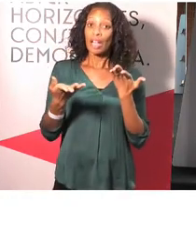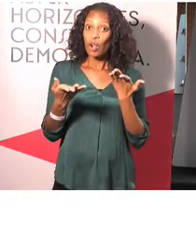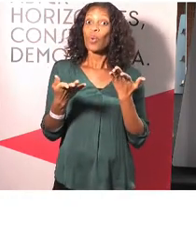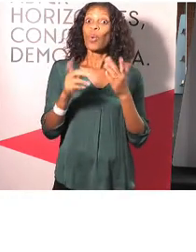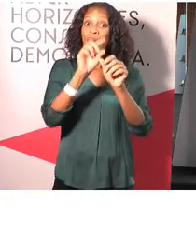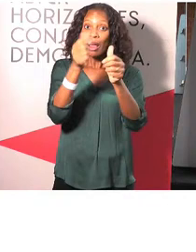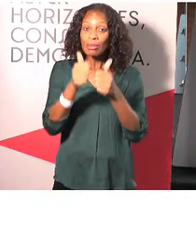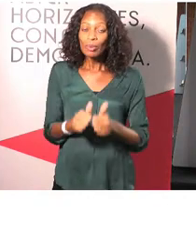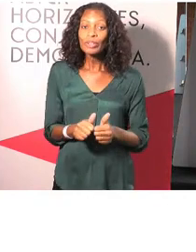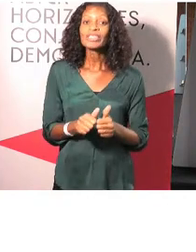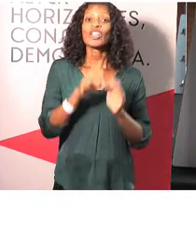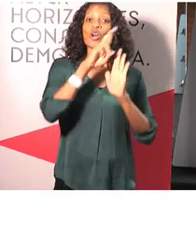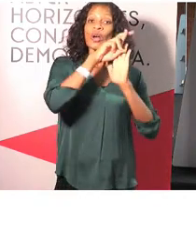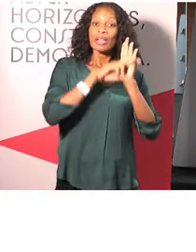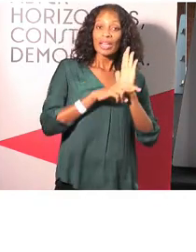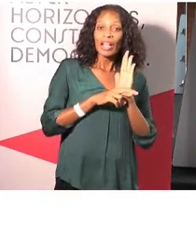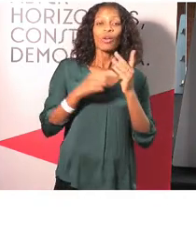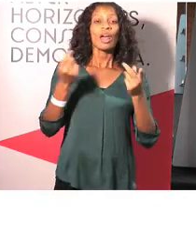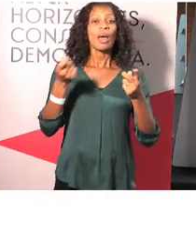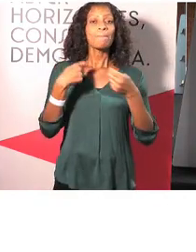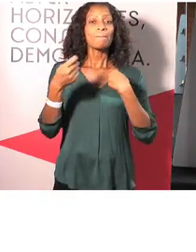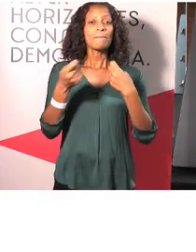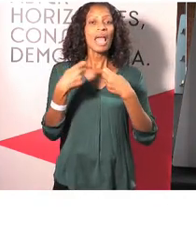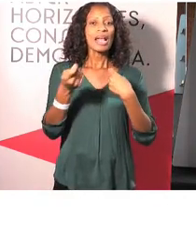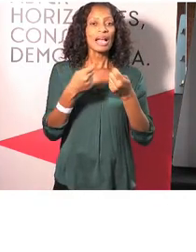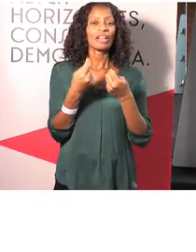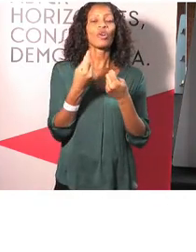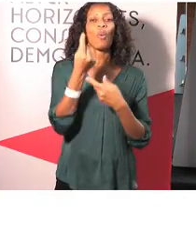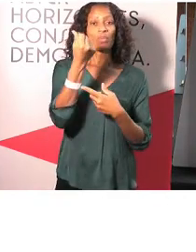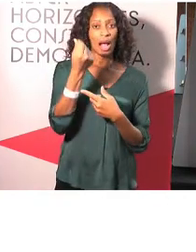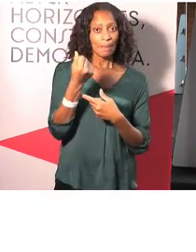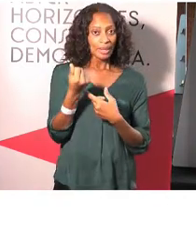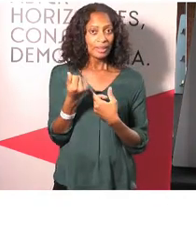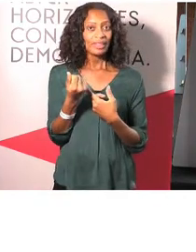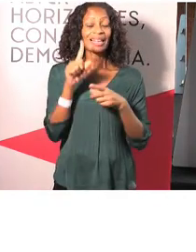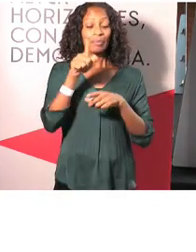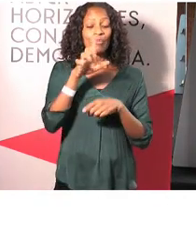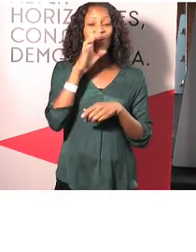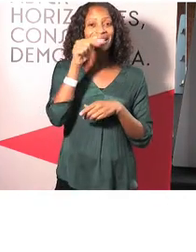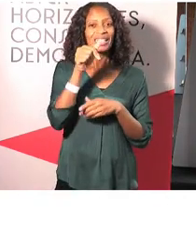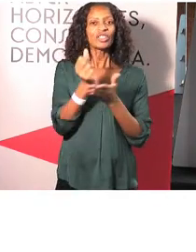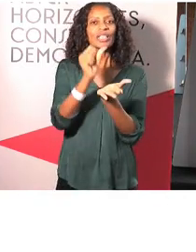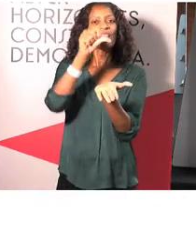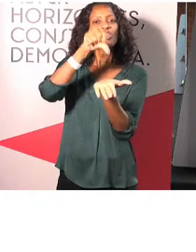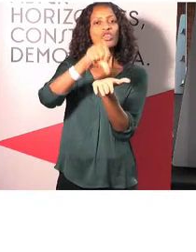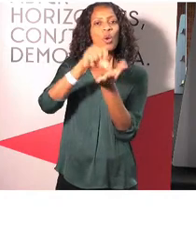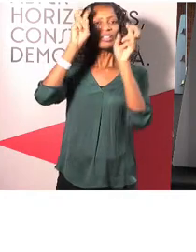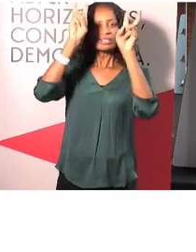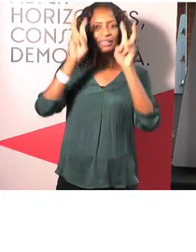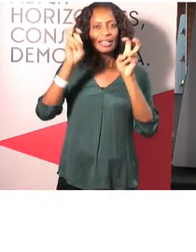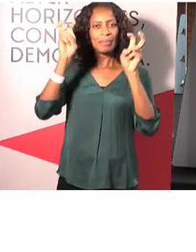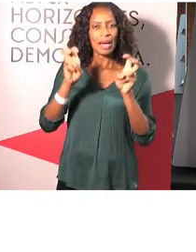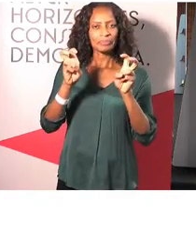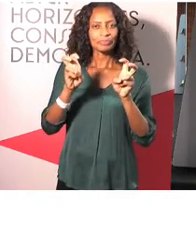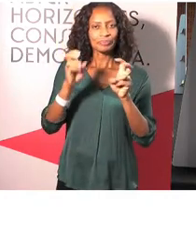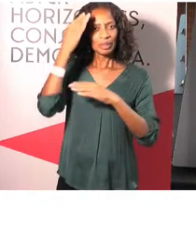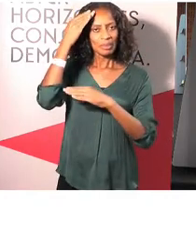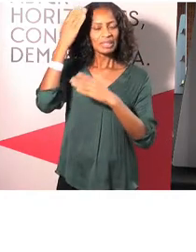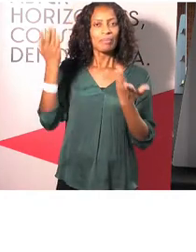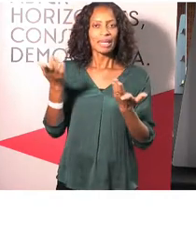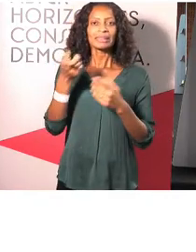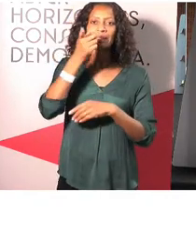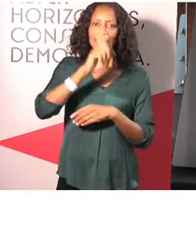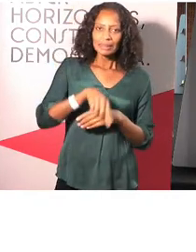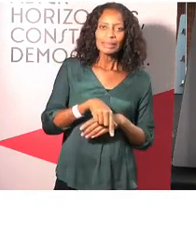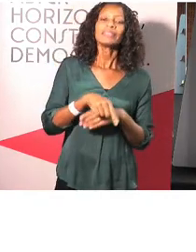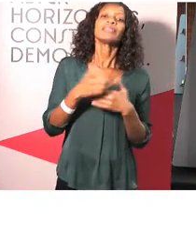como decía Chema, el mercado de capitales, eso es el núcleo del tema, y también nacionalizar,